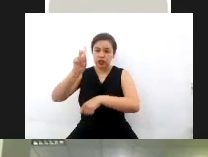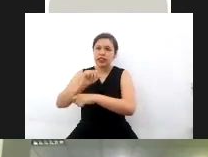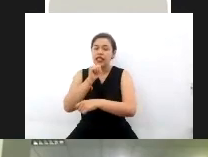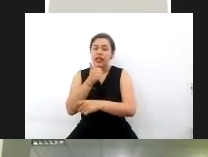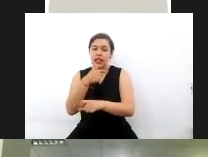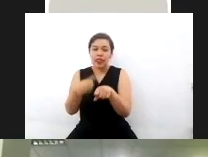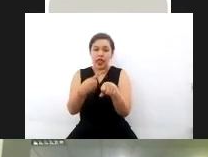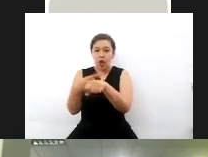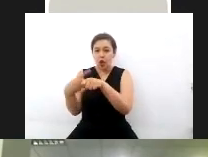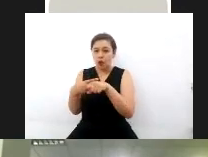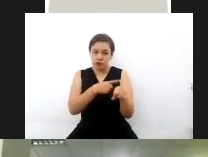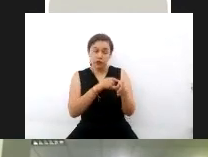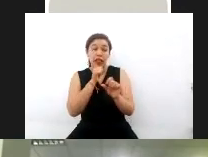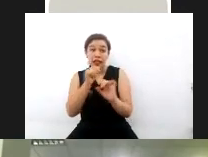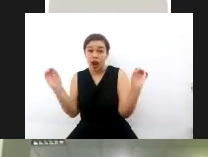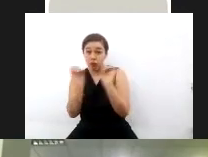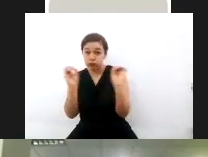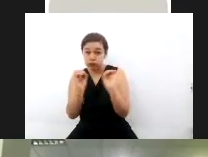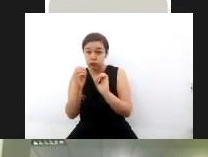casos.